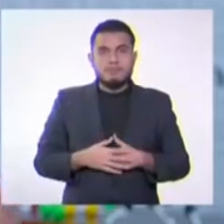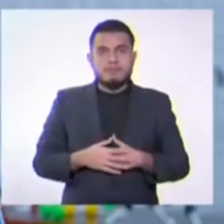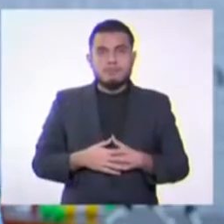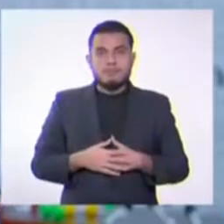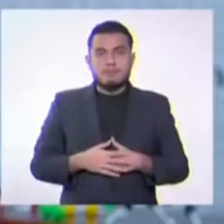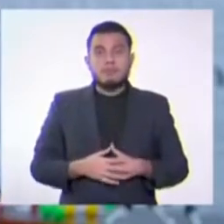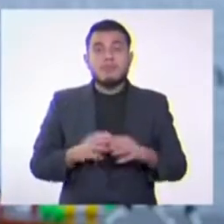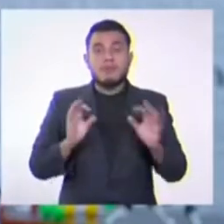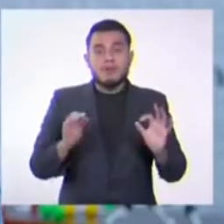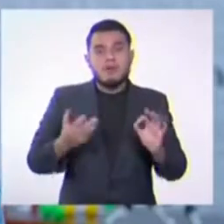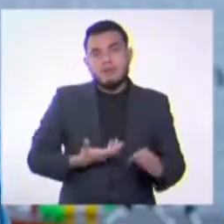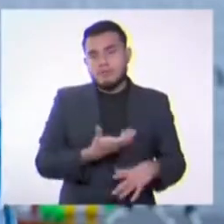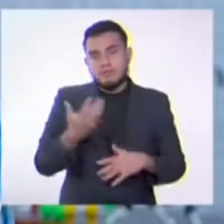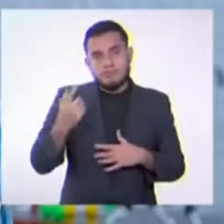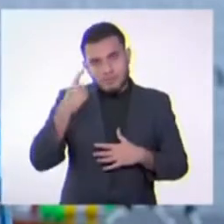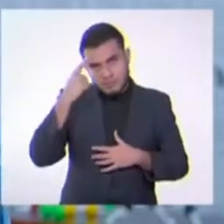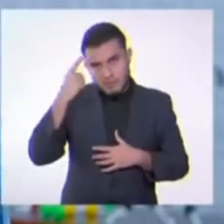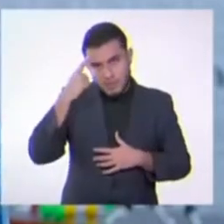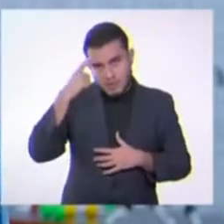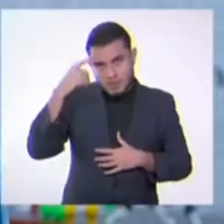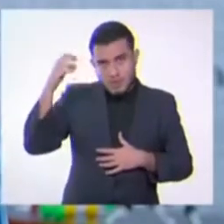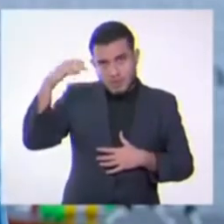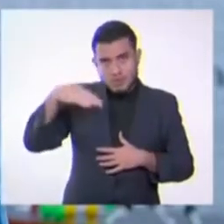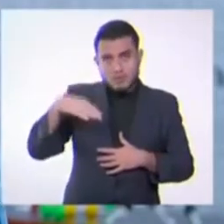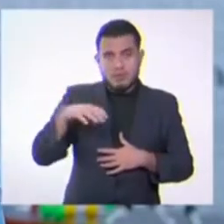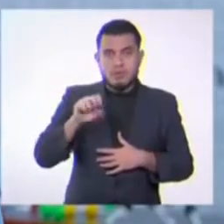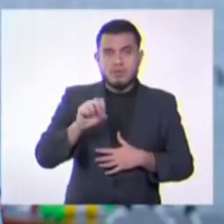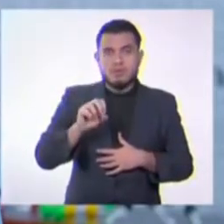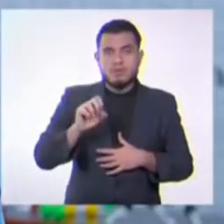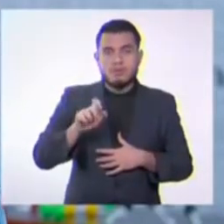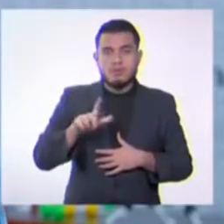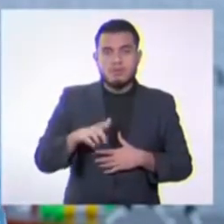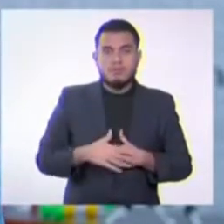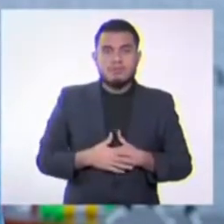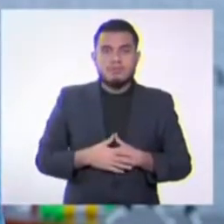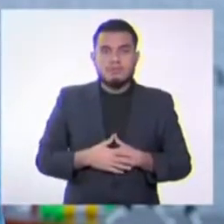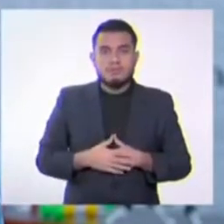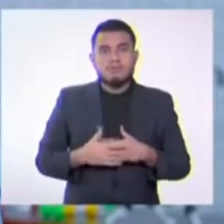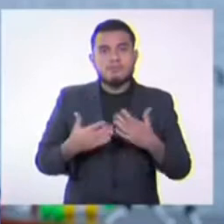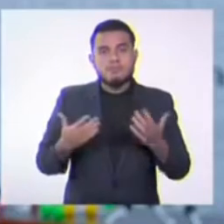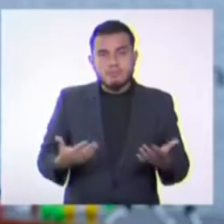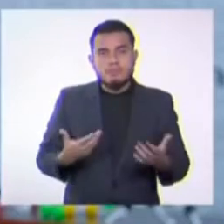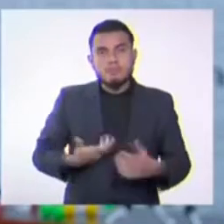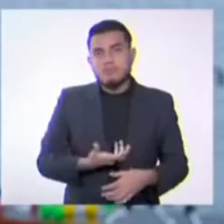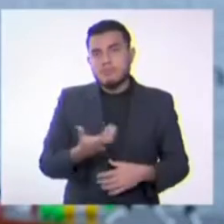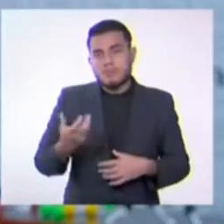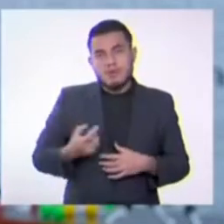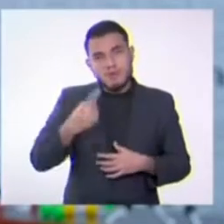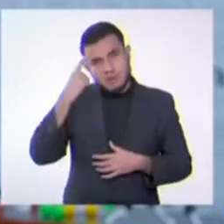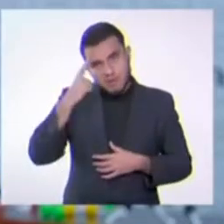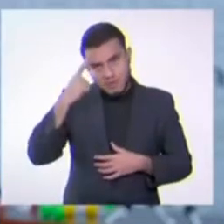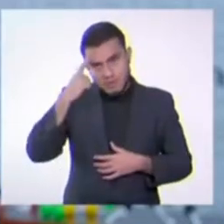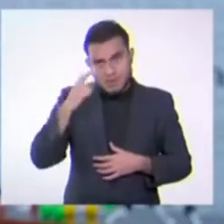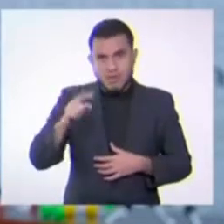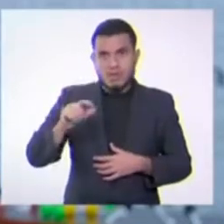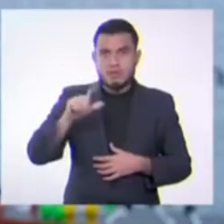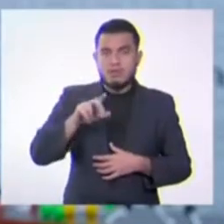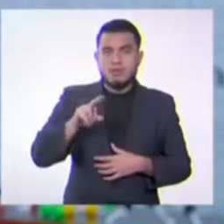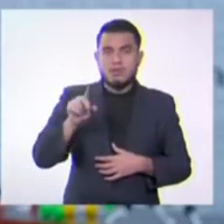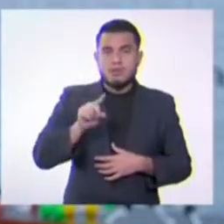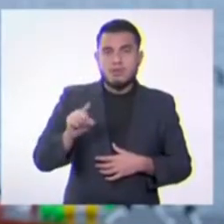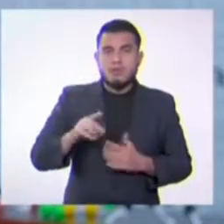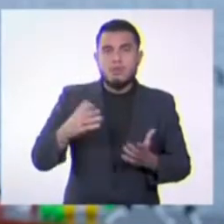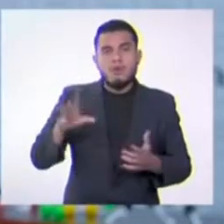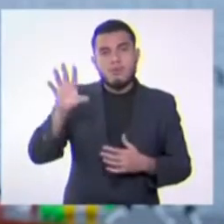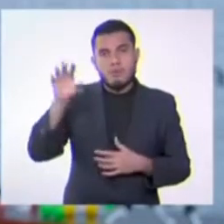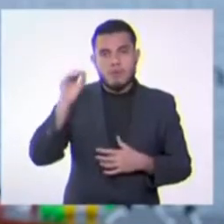lo que se nos viene a la mente es la luz que proviene del sol. Y de hecho, normalmente nosotros consideramos a esa luz como luz